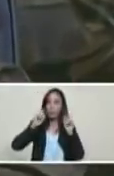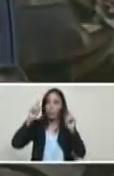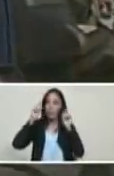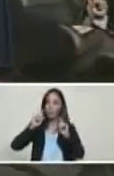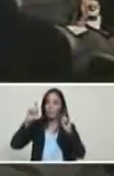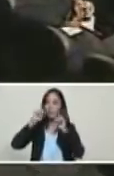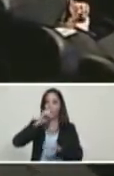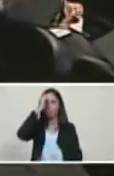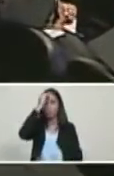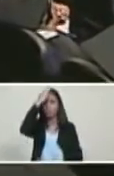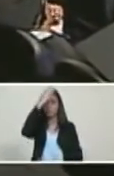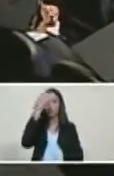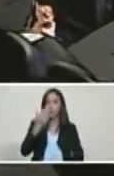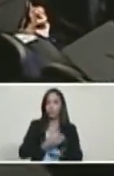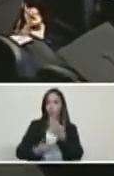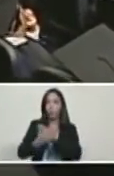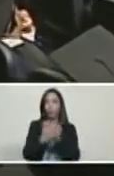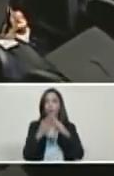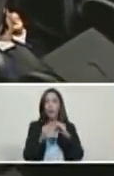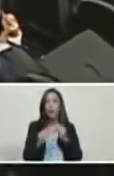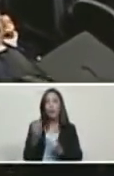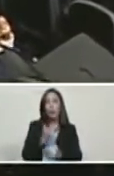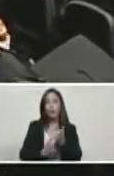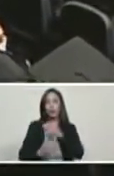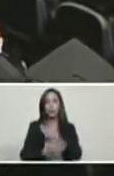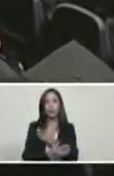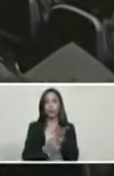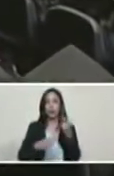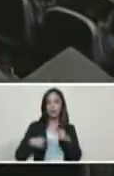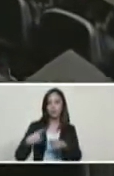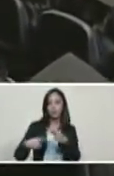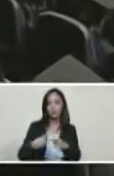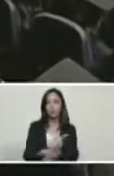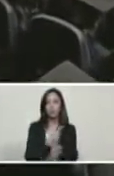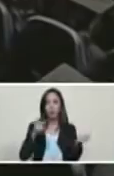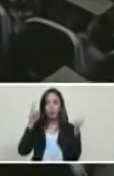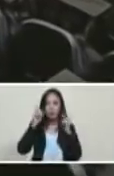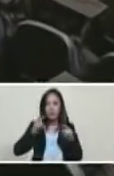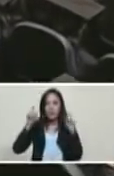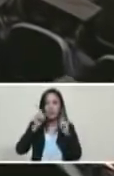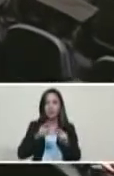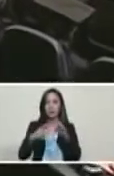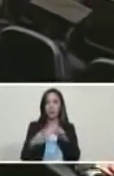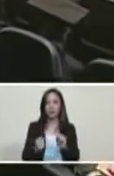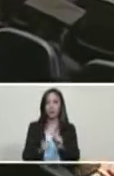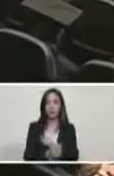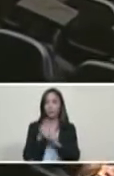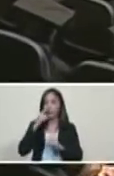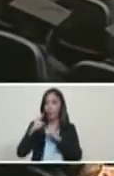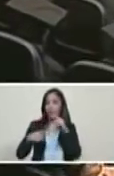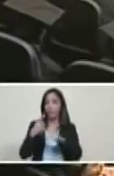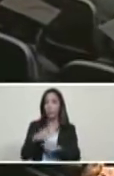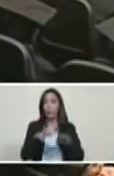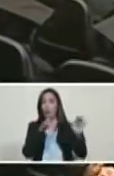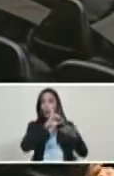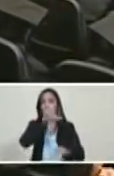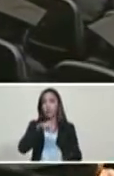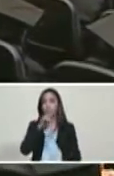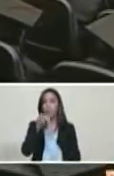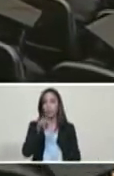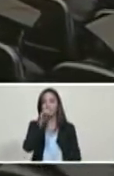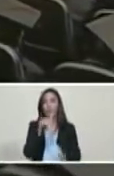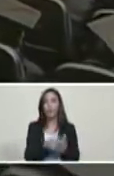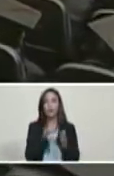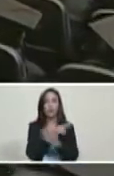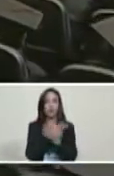los procesos de aprendizaje vinculados a los procesos socioproductivos. El 8 de junio del 2017, el